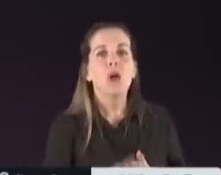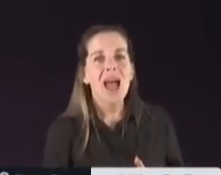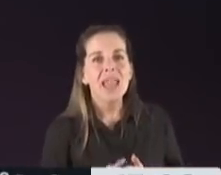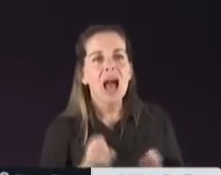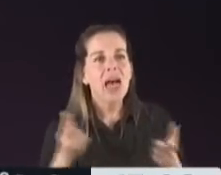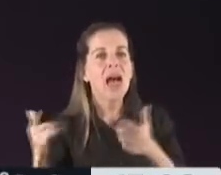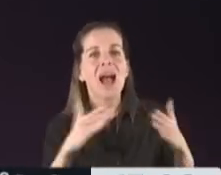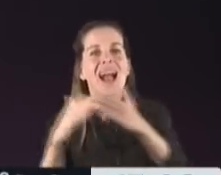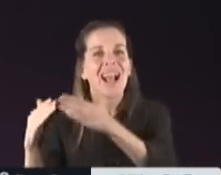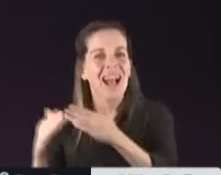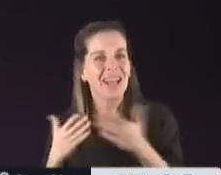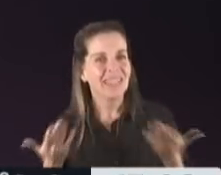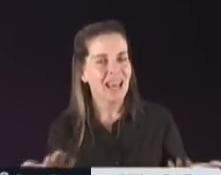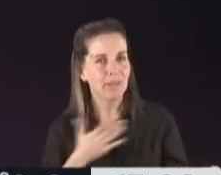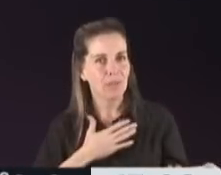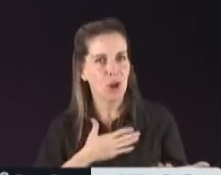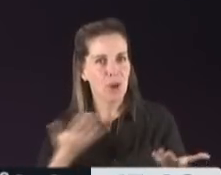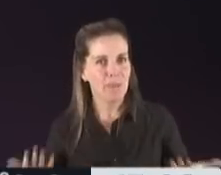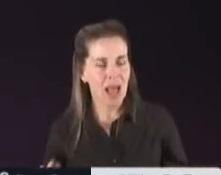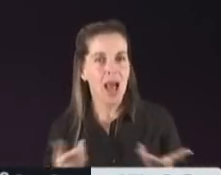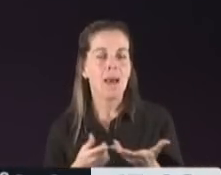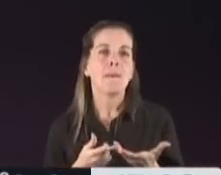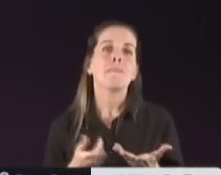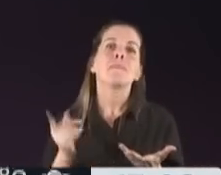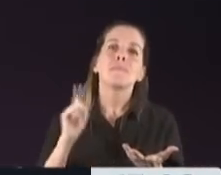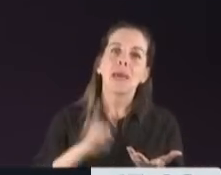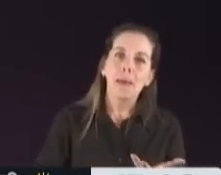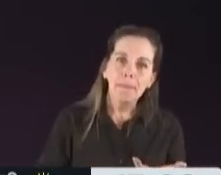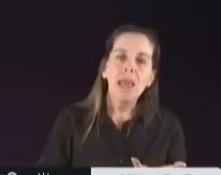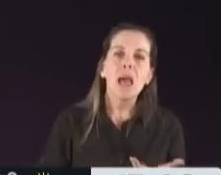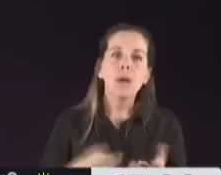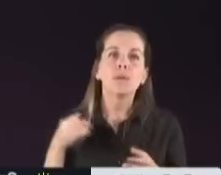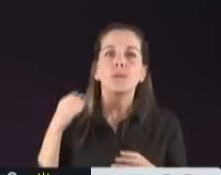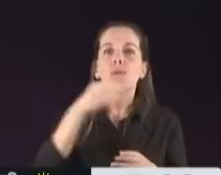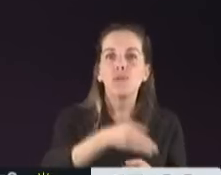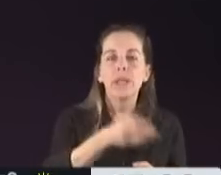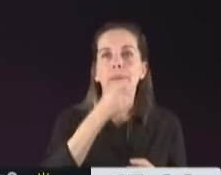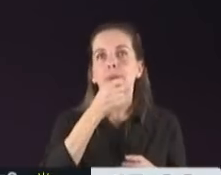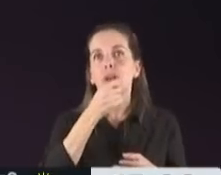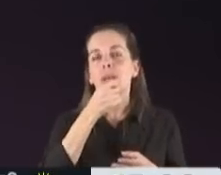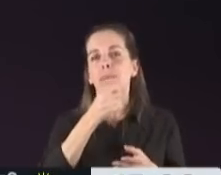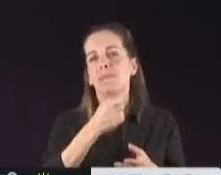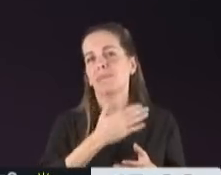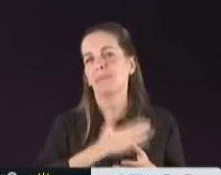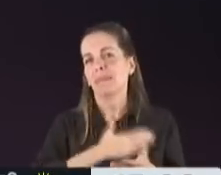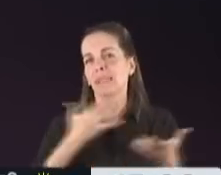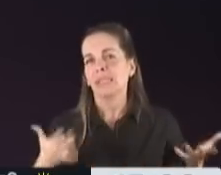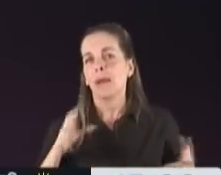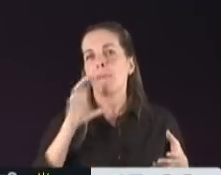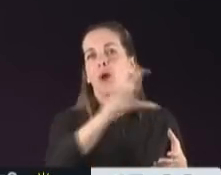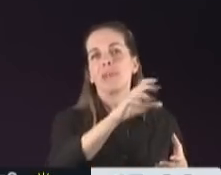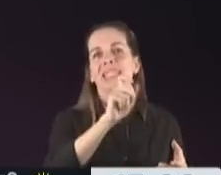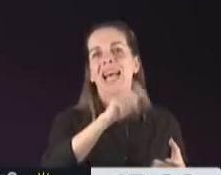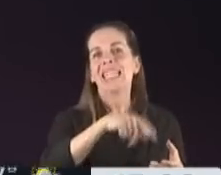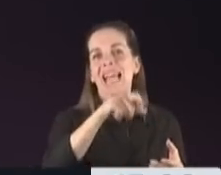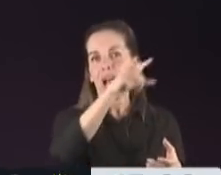Y la felicidad fue mayor cuando llevé viviendas, agua, al impenetrable chaqueño.